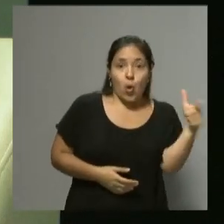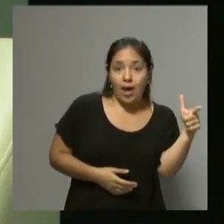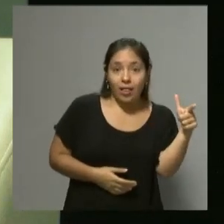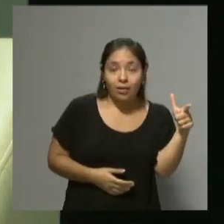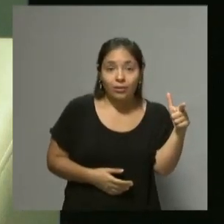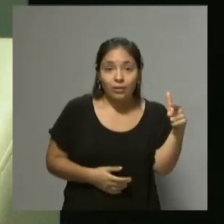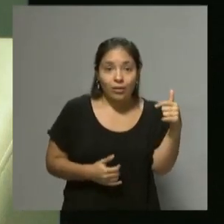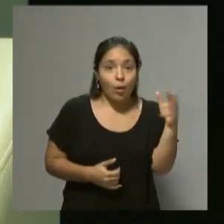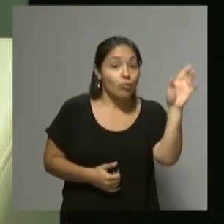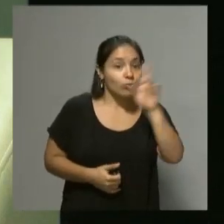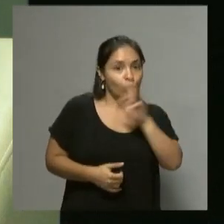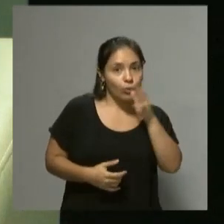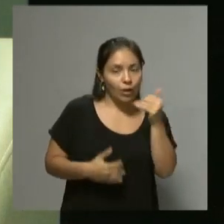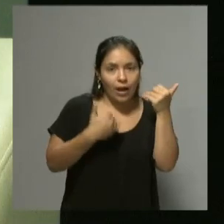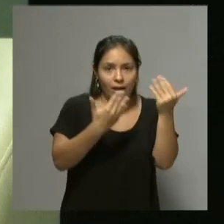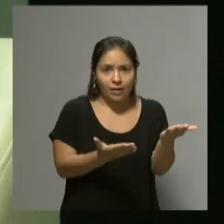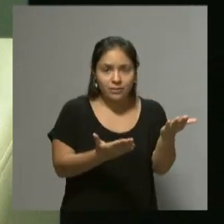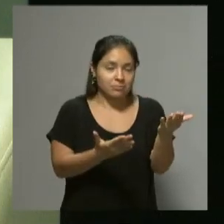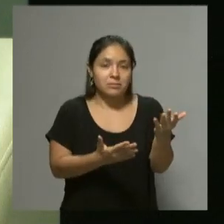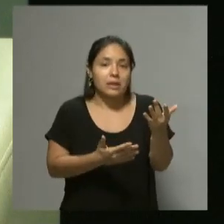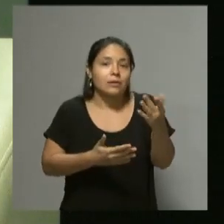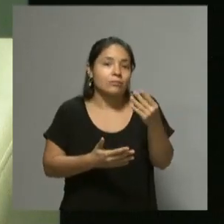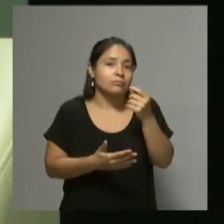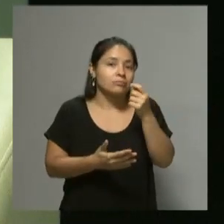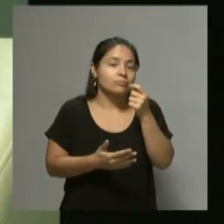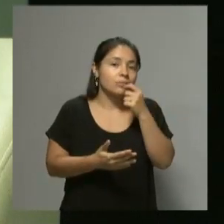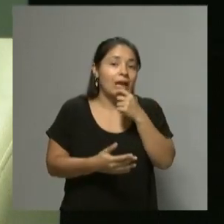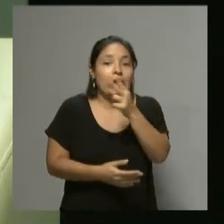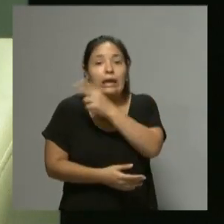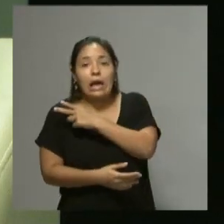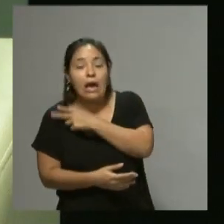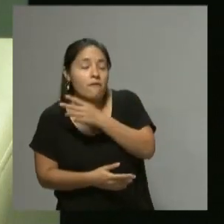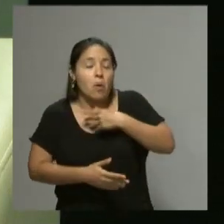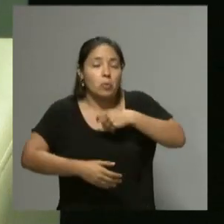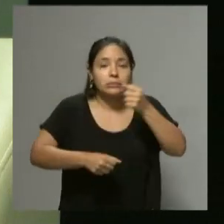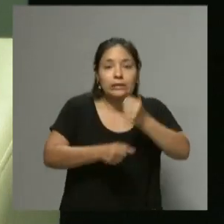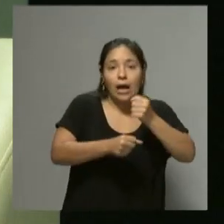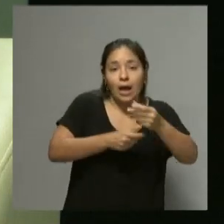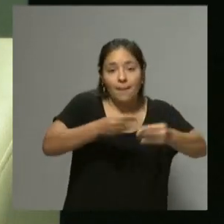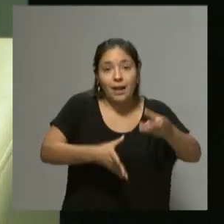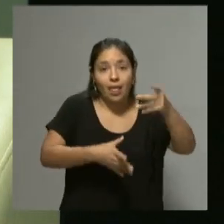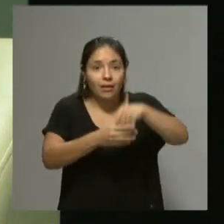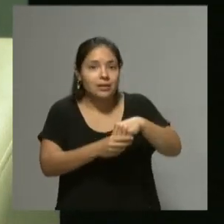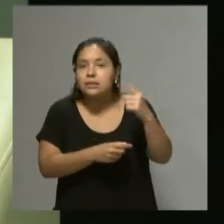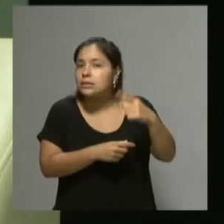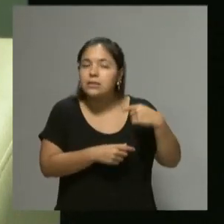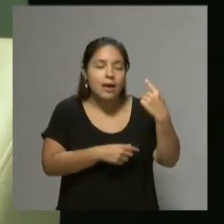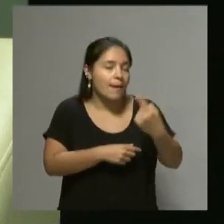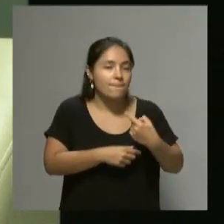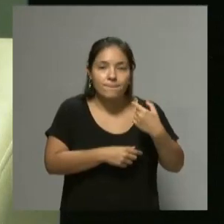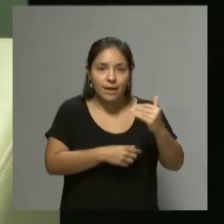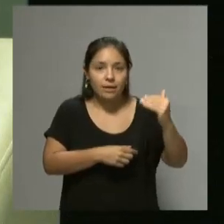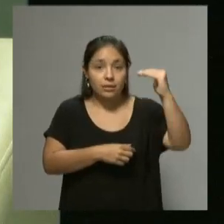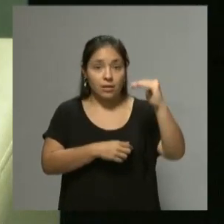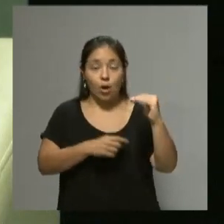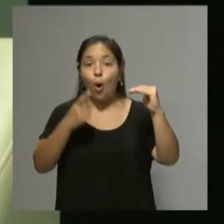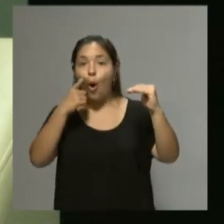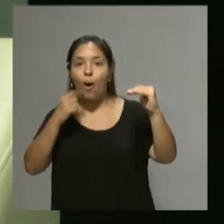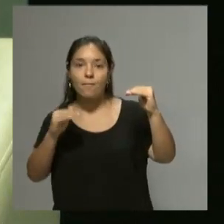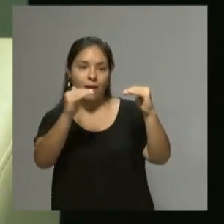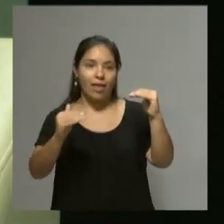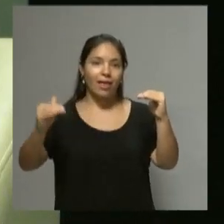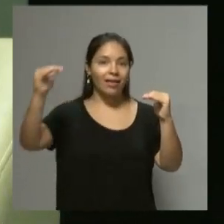cuando es mujer, sea una posición de jefatura o gerencial, siempre va a ser menor o tiende a ser menor que si fuera un hombre el que